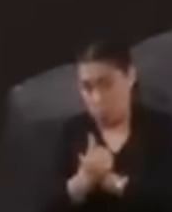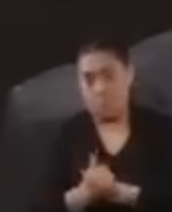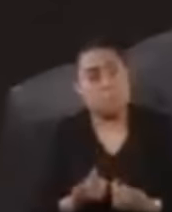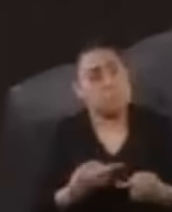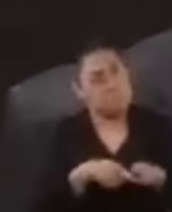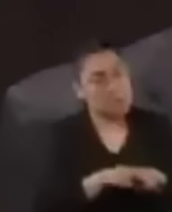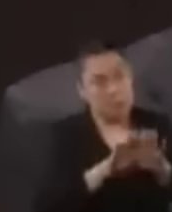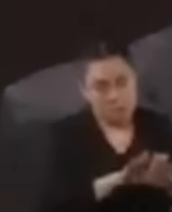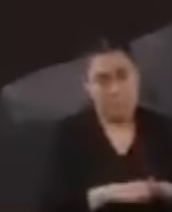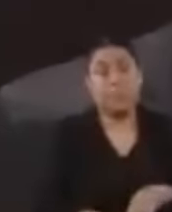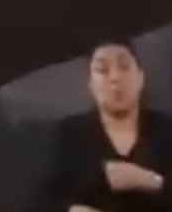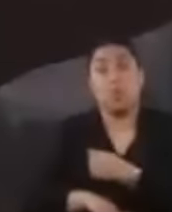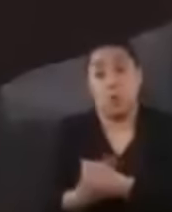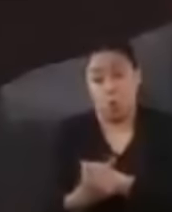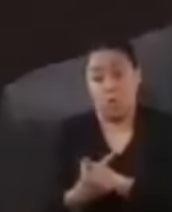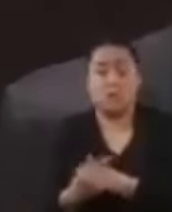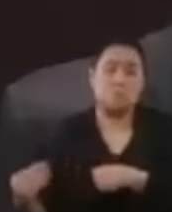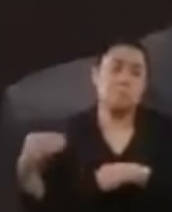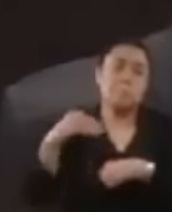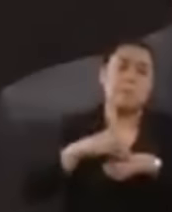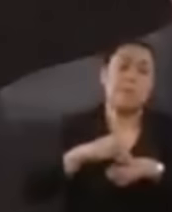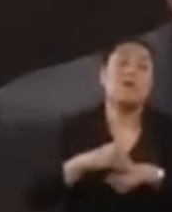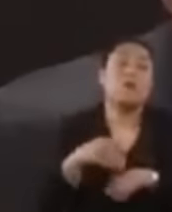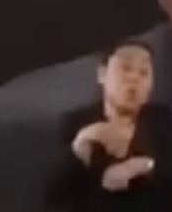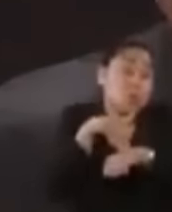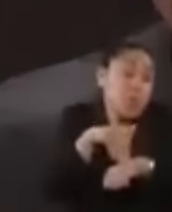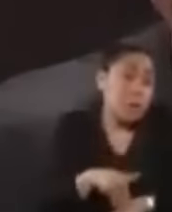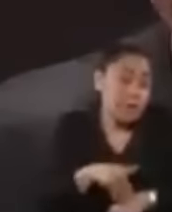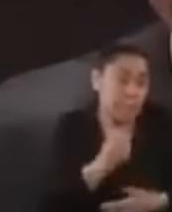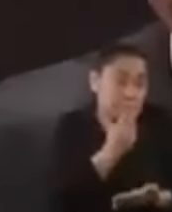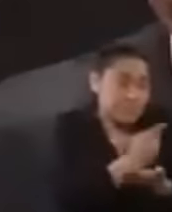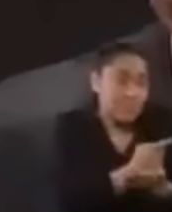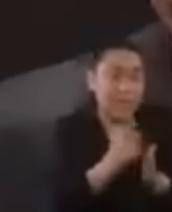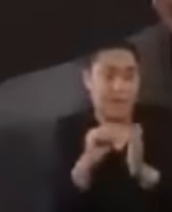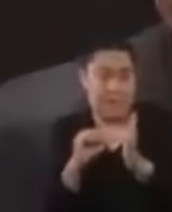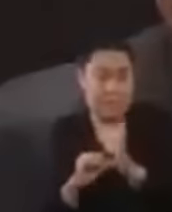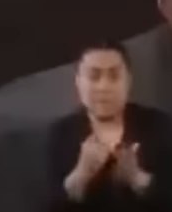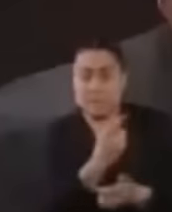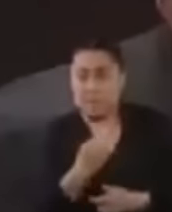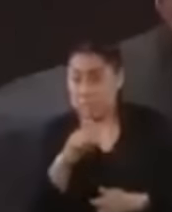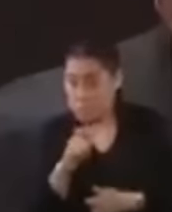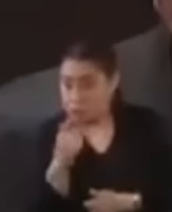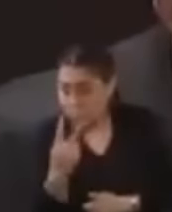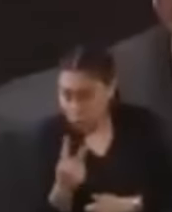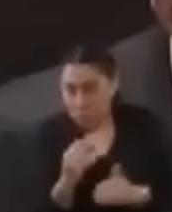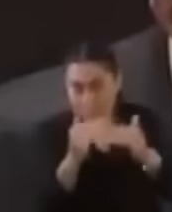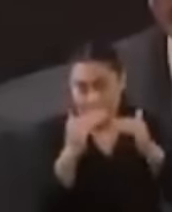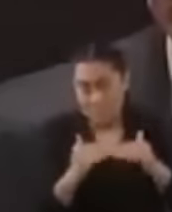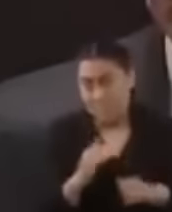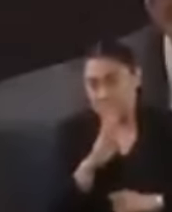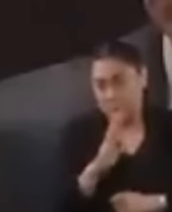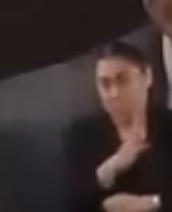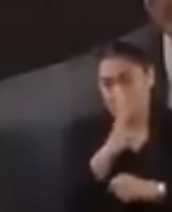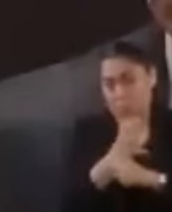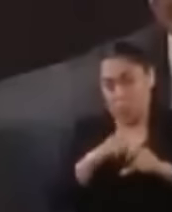está. Y la 12ª se adiciona en cumplimiento a lo dispuesto por el artículo 122, apartado B, cuarto